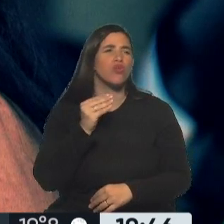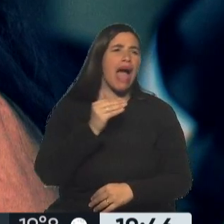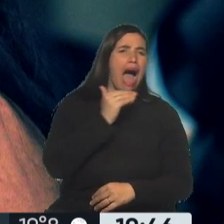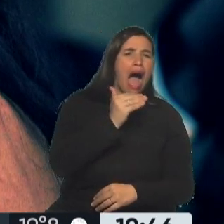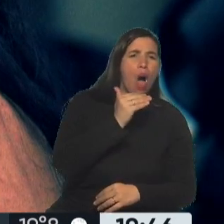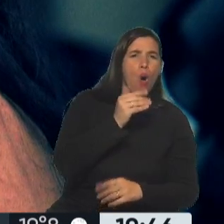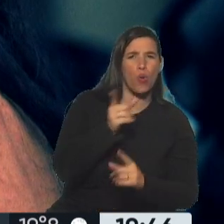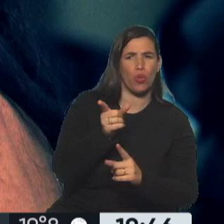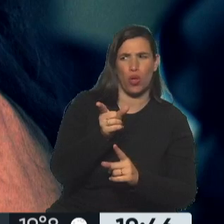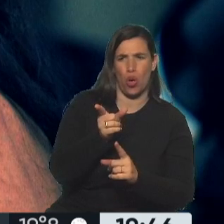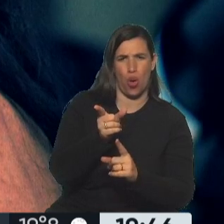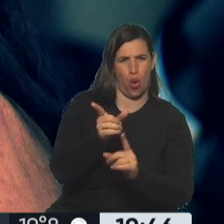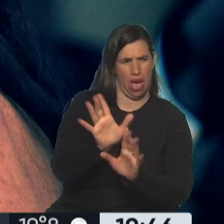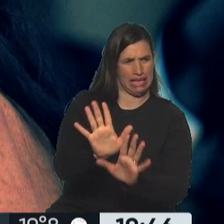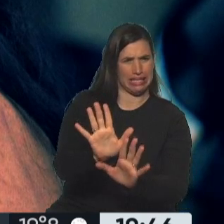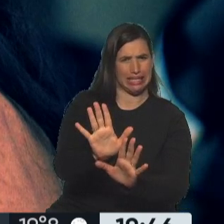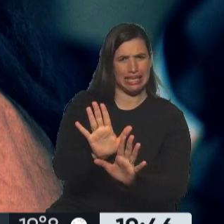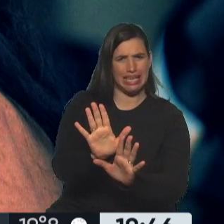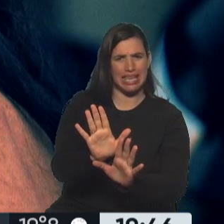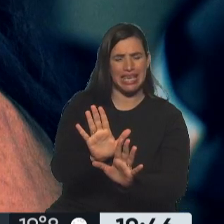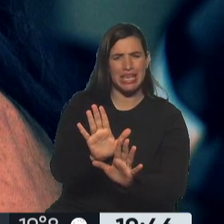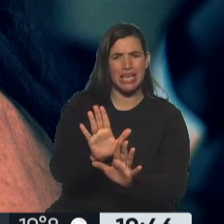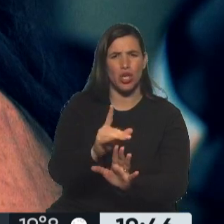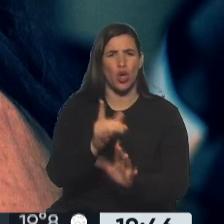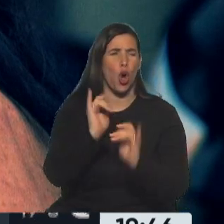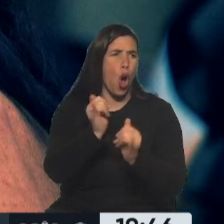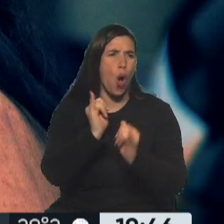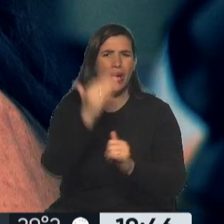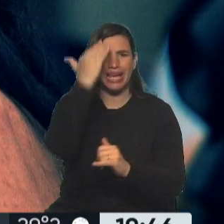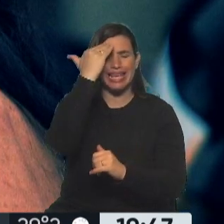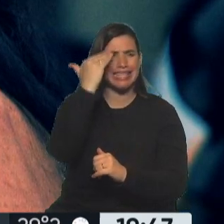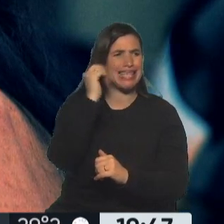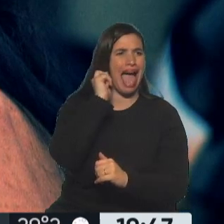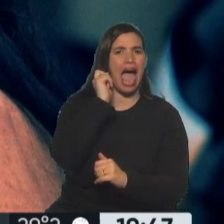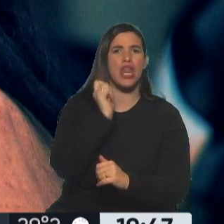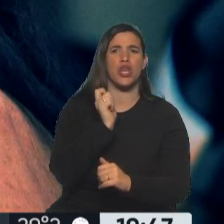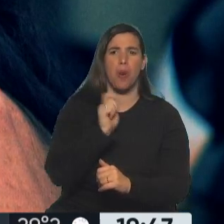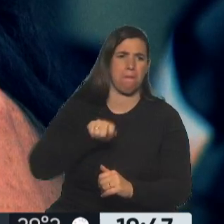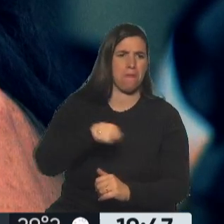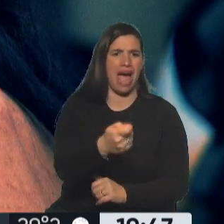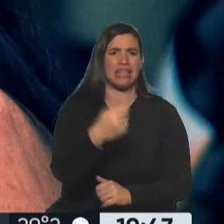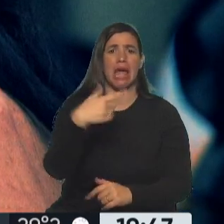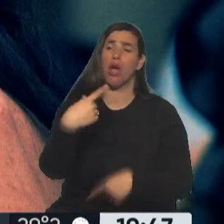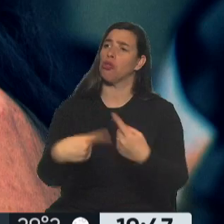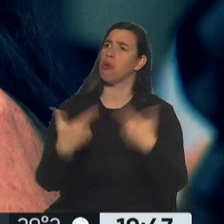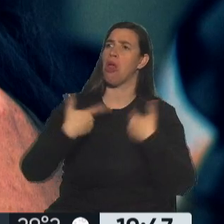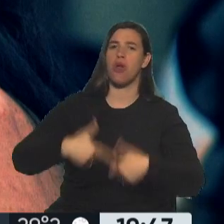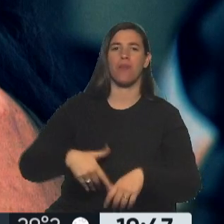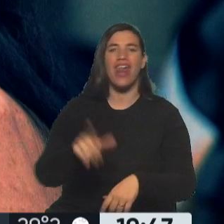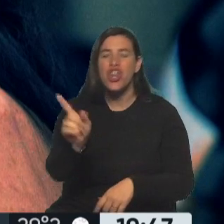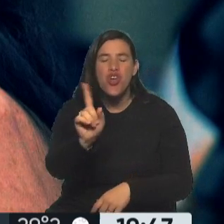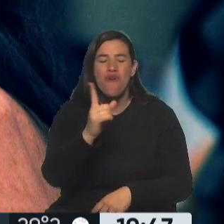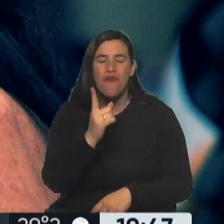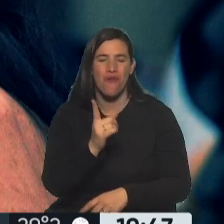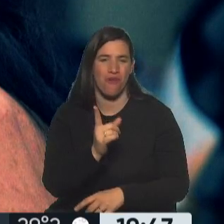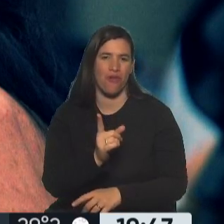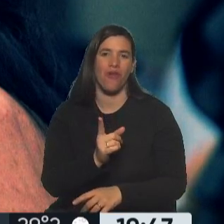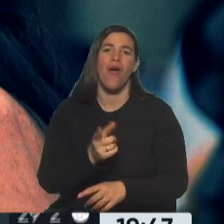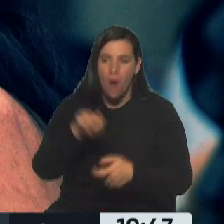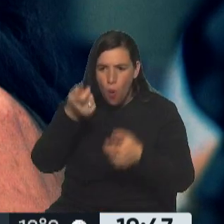Con el tema de la edad de imputabilidad, yo creo que hay que bajarla. Estamos convencidos en el espacio nuestro. Tal vez hay que llevarla a 14 años.